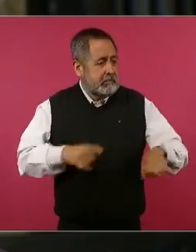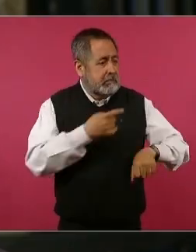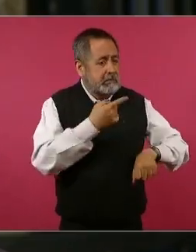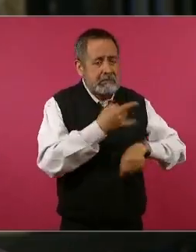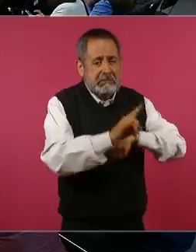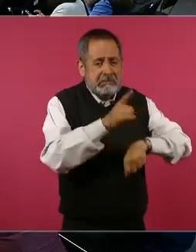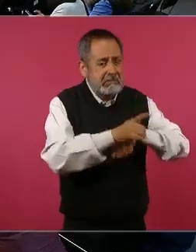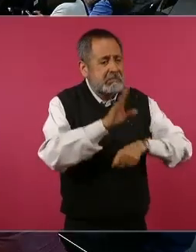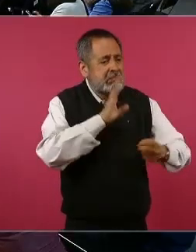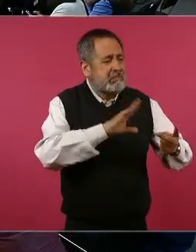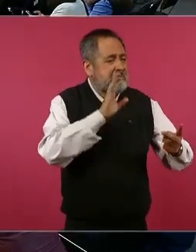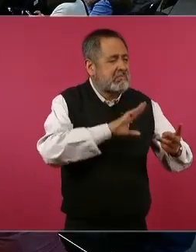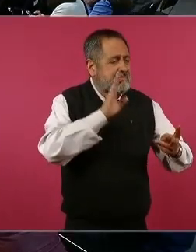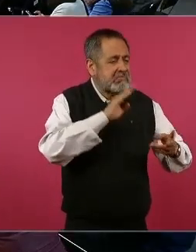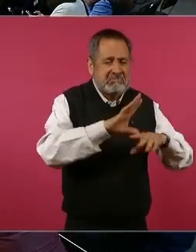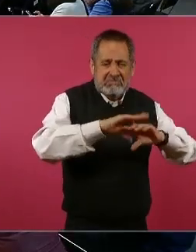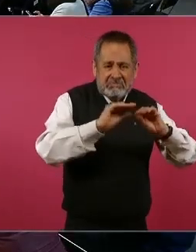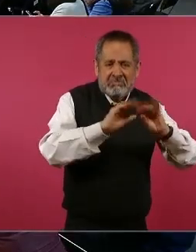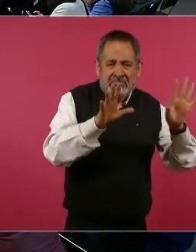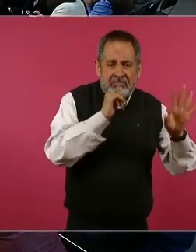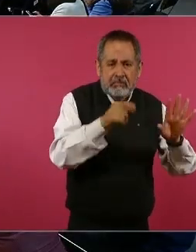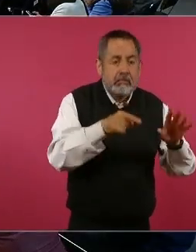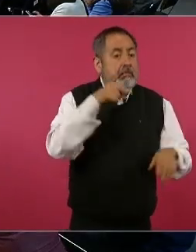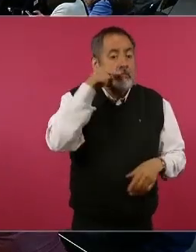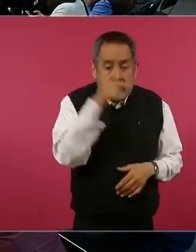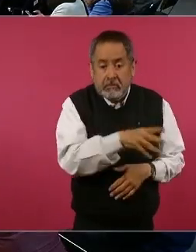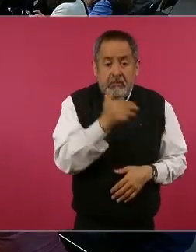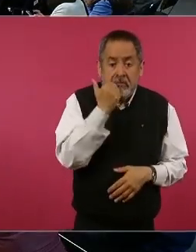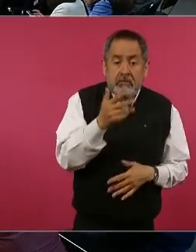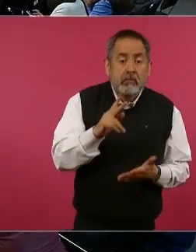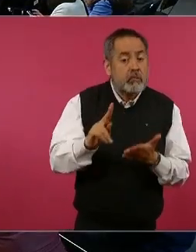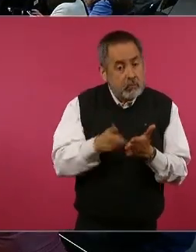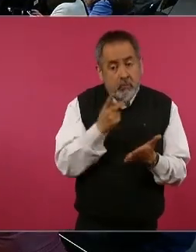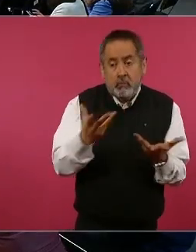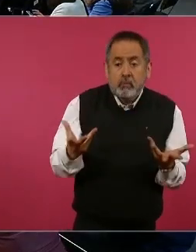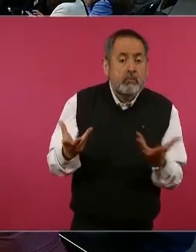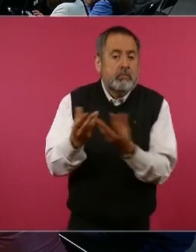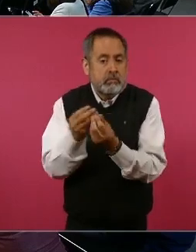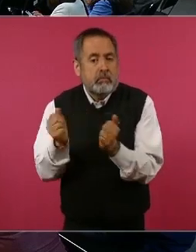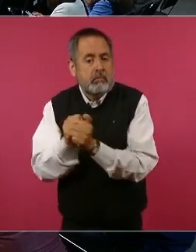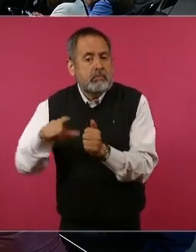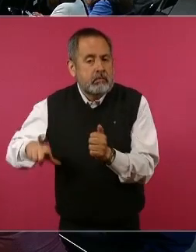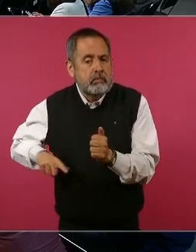desempeño, un poco transparente y asociados con corrupción,